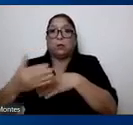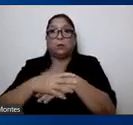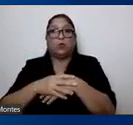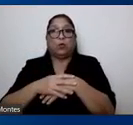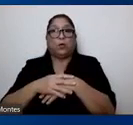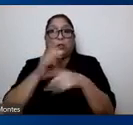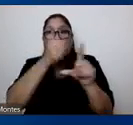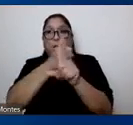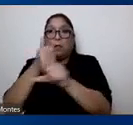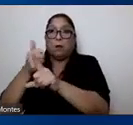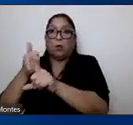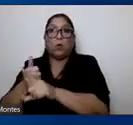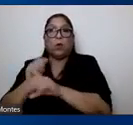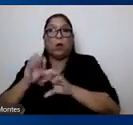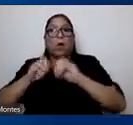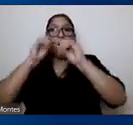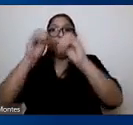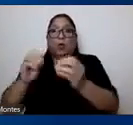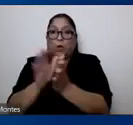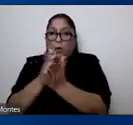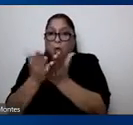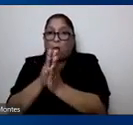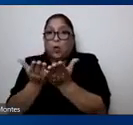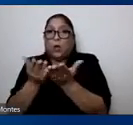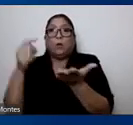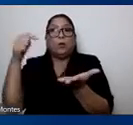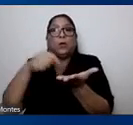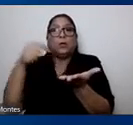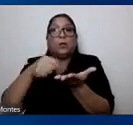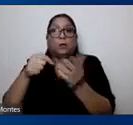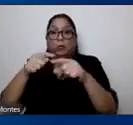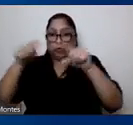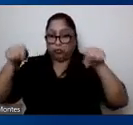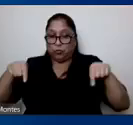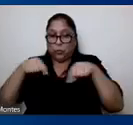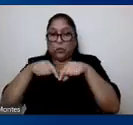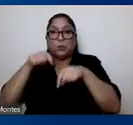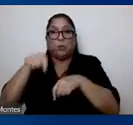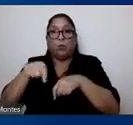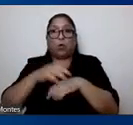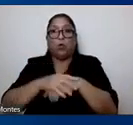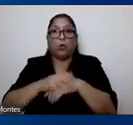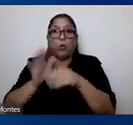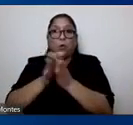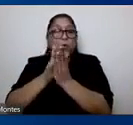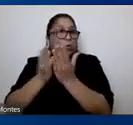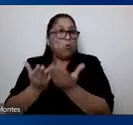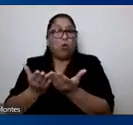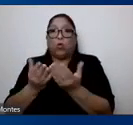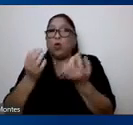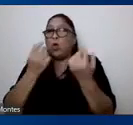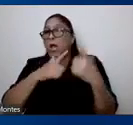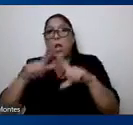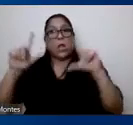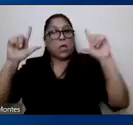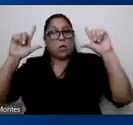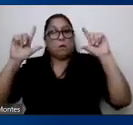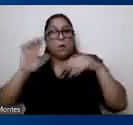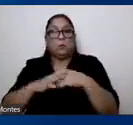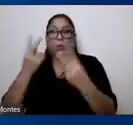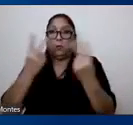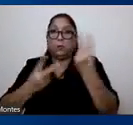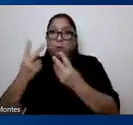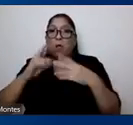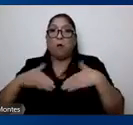una de las salas depositan en un libro que tenemos aquí en este módulo, ¿no? Es de libre uso de los visitantes, de los